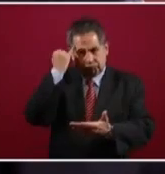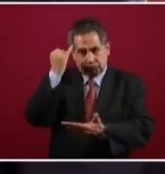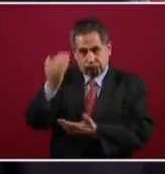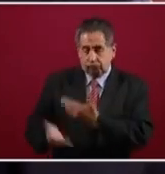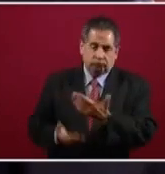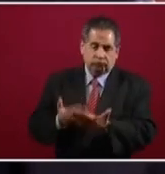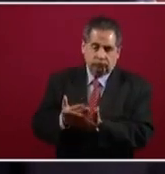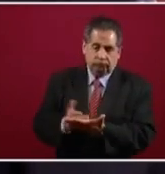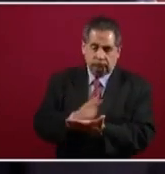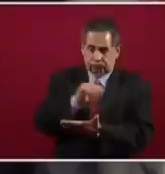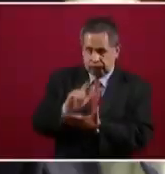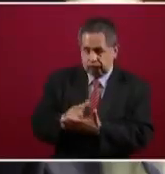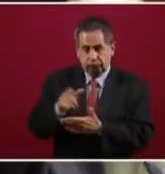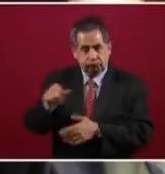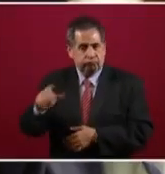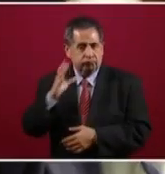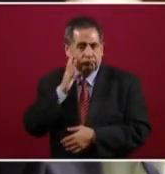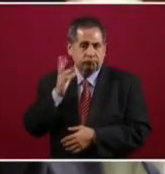iniciativa